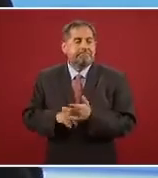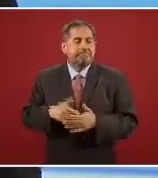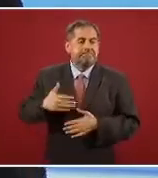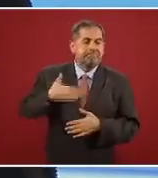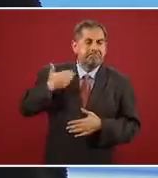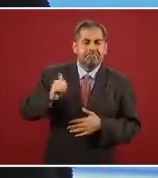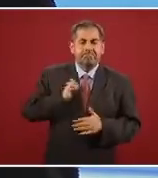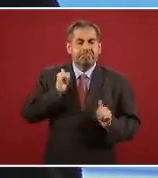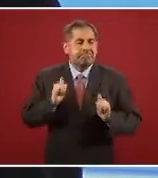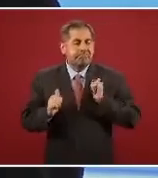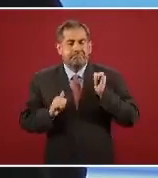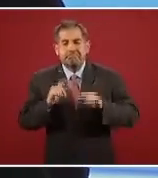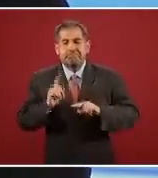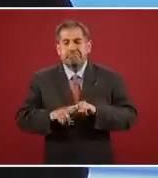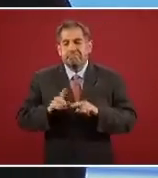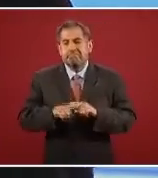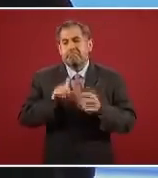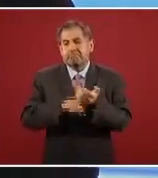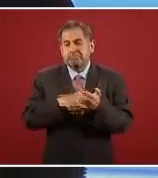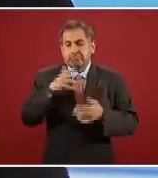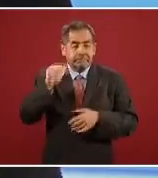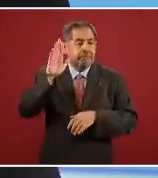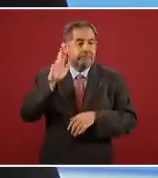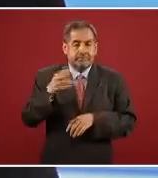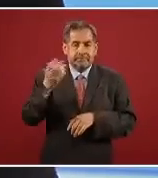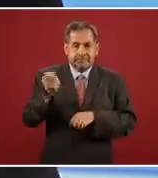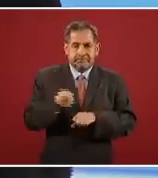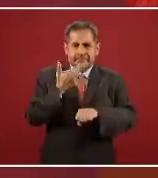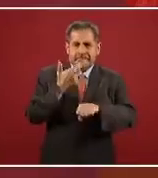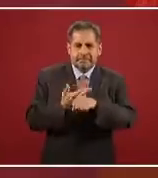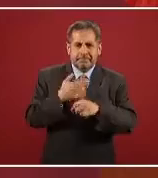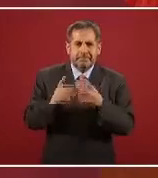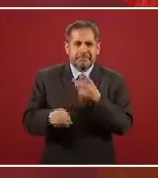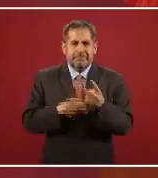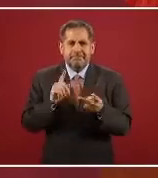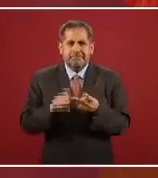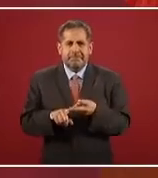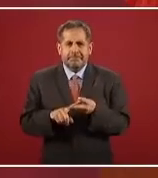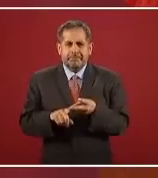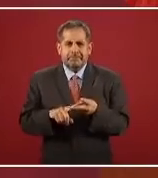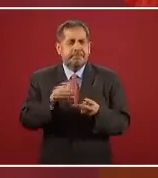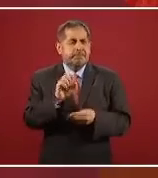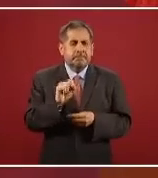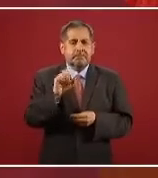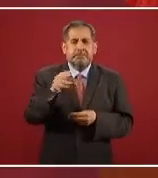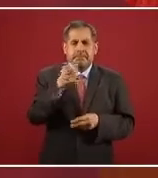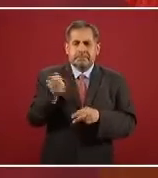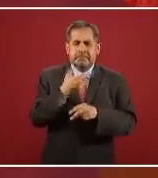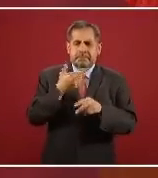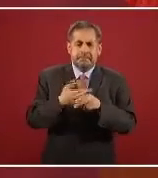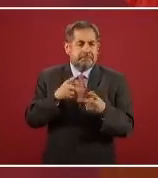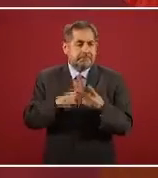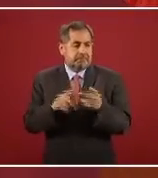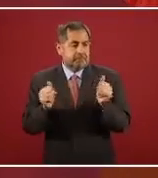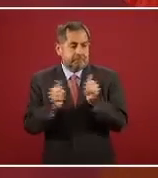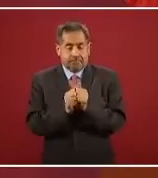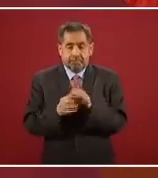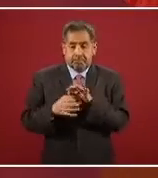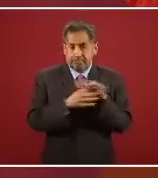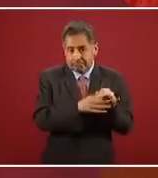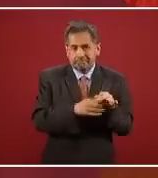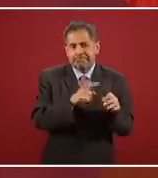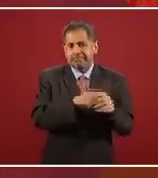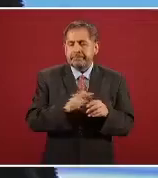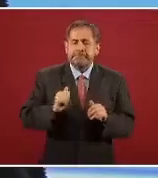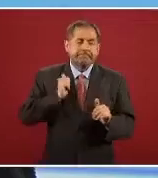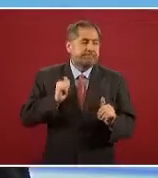que generalmente fueron los secretarios de Estado, fueron subsecretarios, gente vinculada con el ejercicio del poder